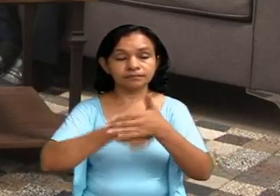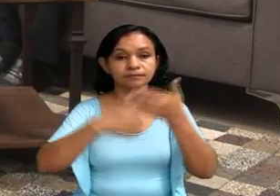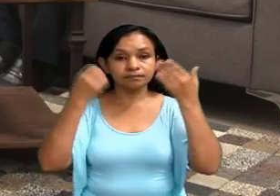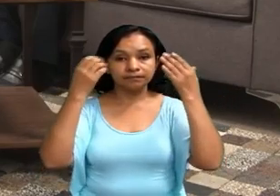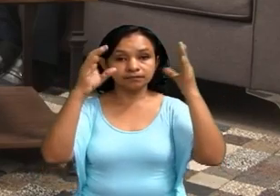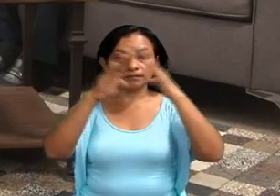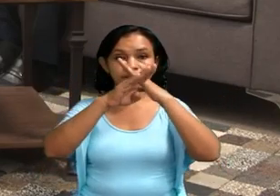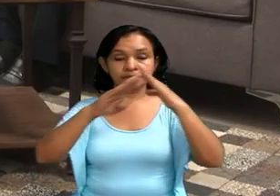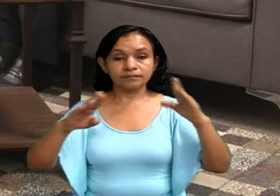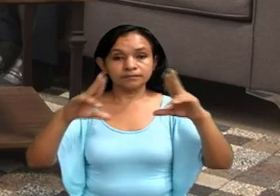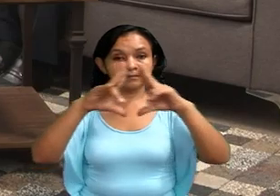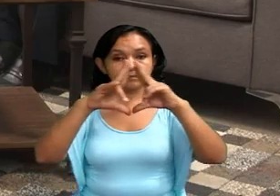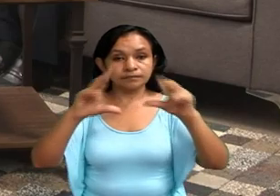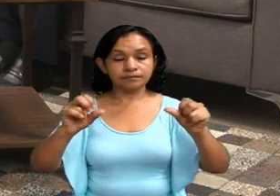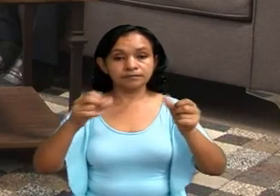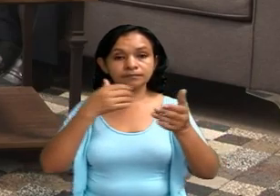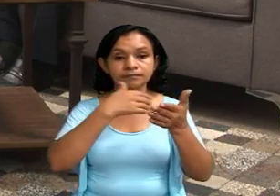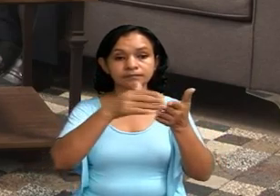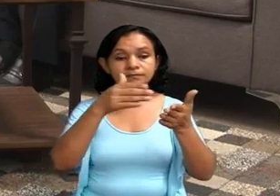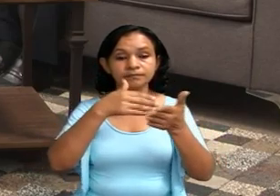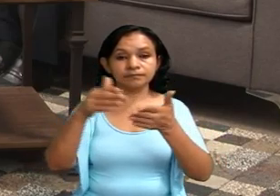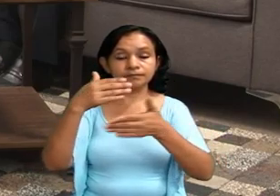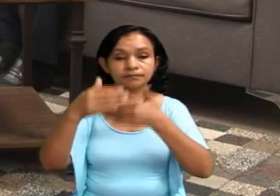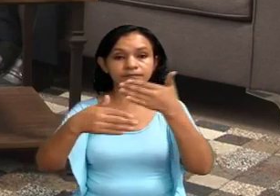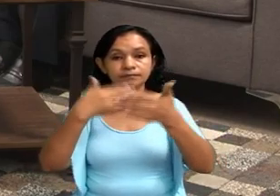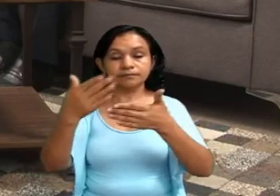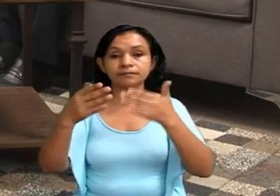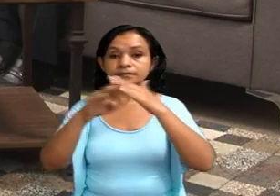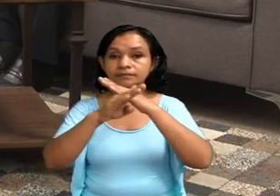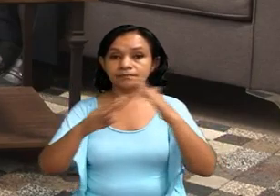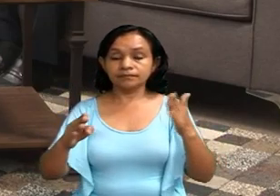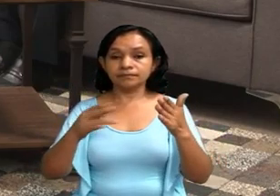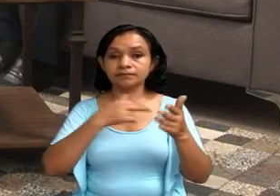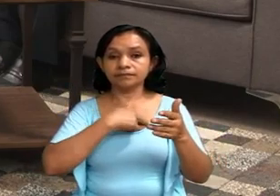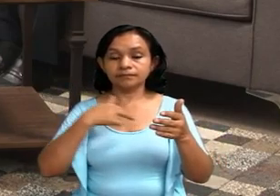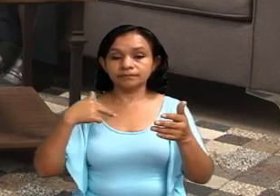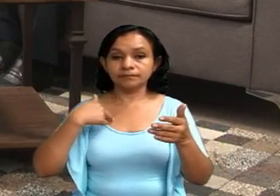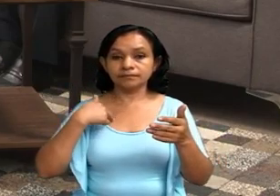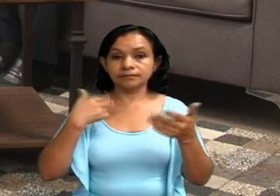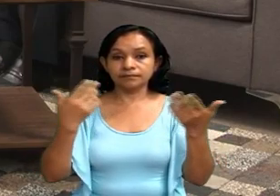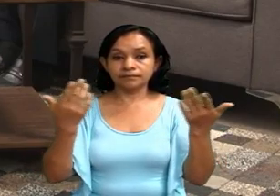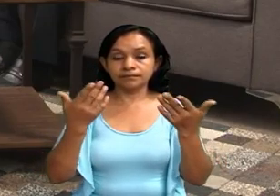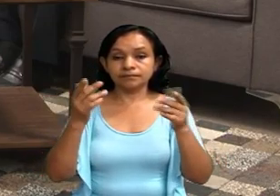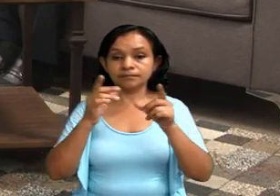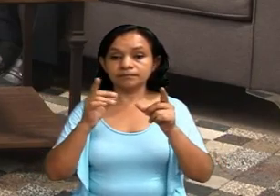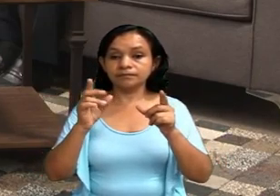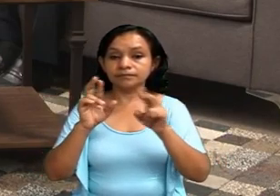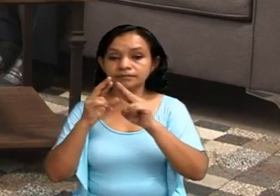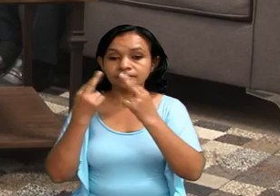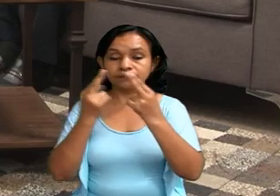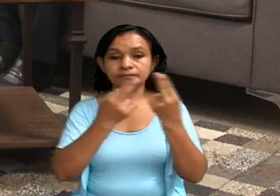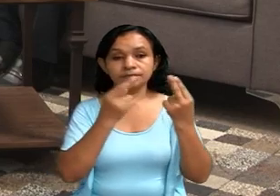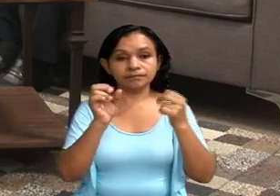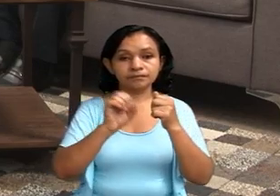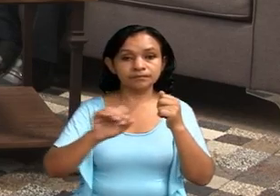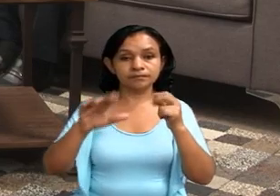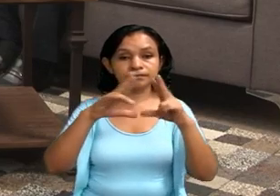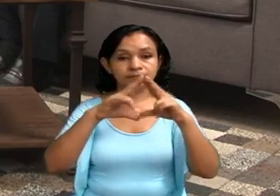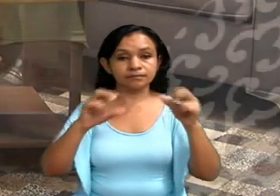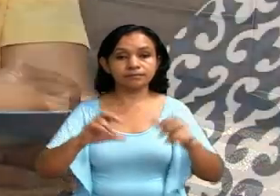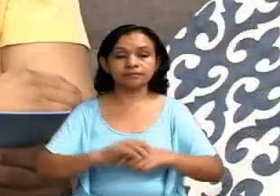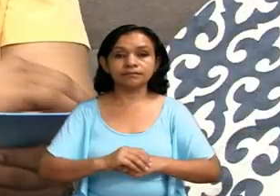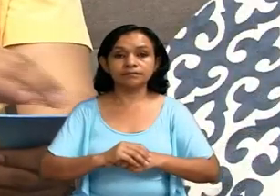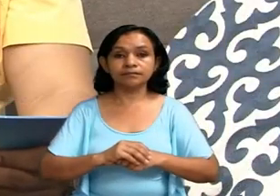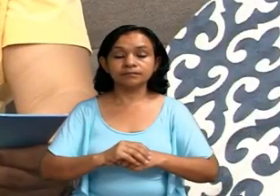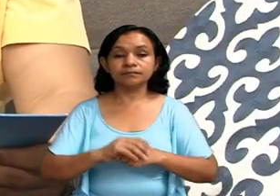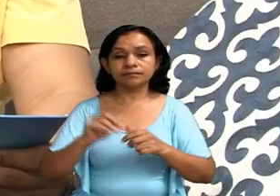de paz en nuestro país, de facilitar los procesos de reconciliación y de crear inclusive espacios de encuentro para la sociedad nicaragüense. Sí.